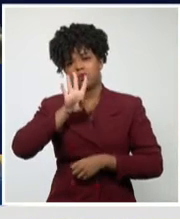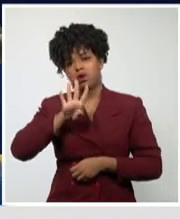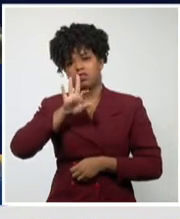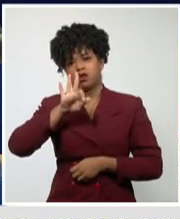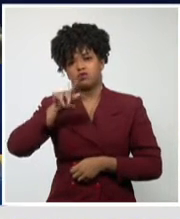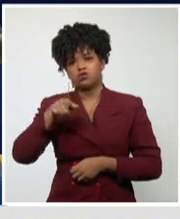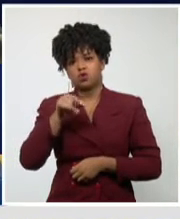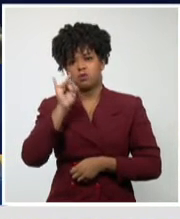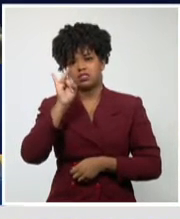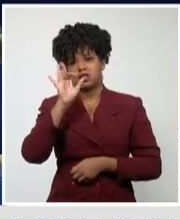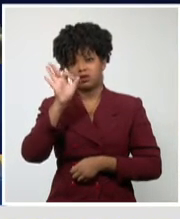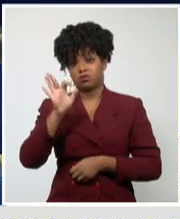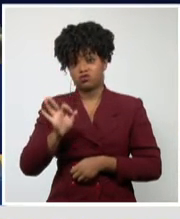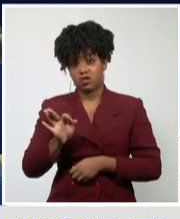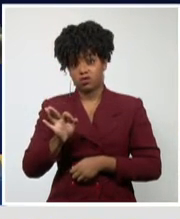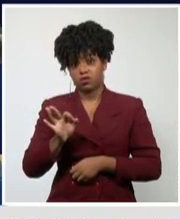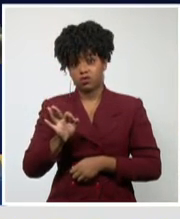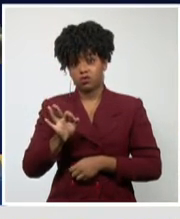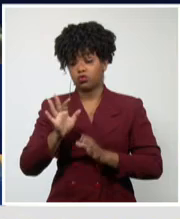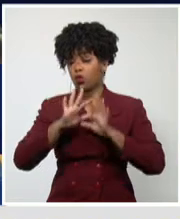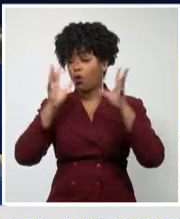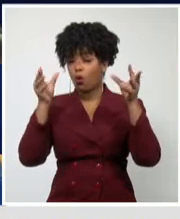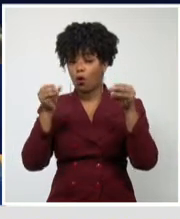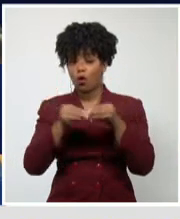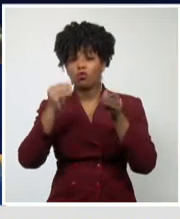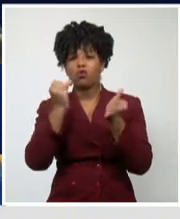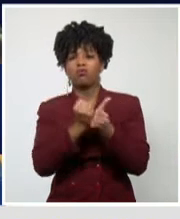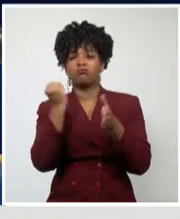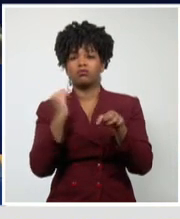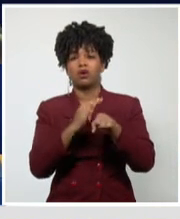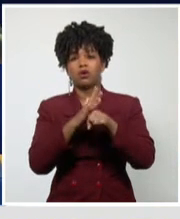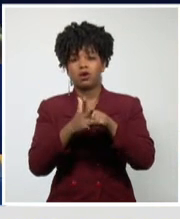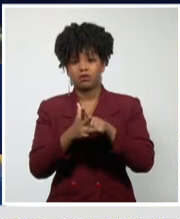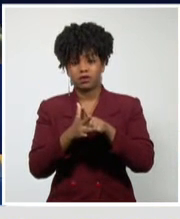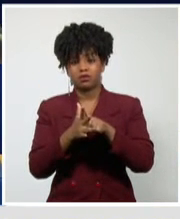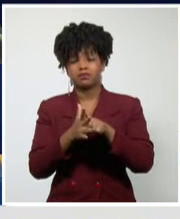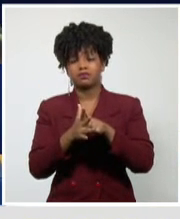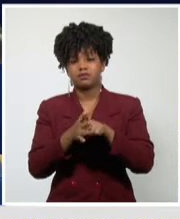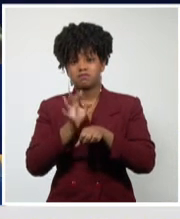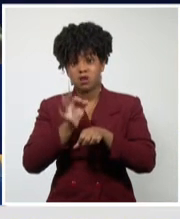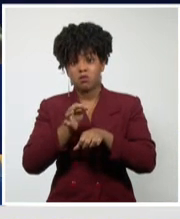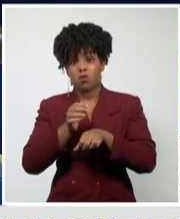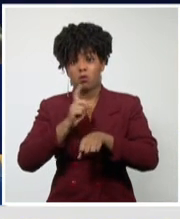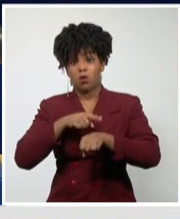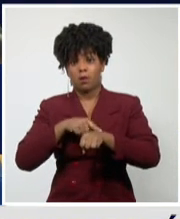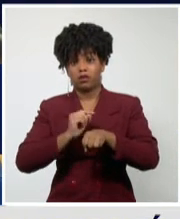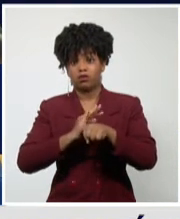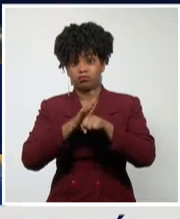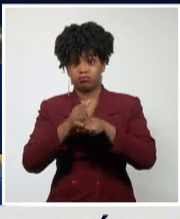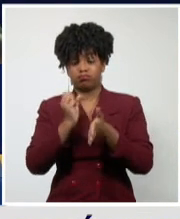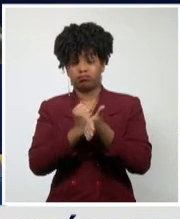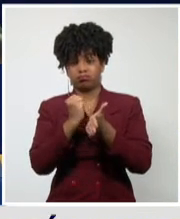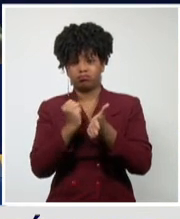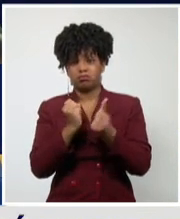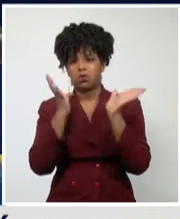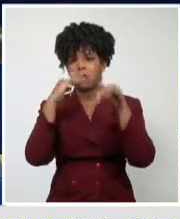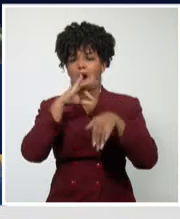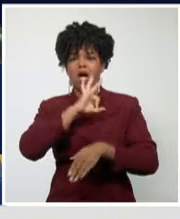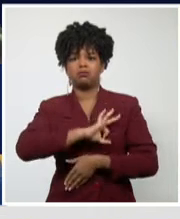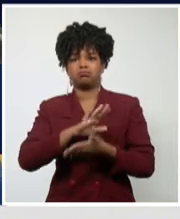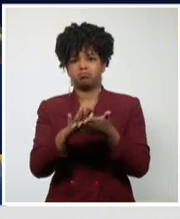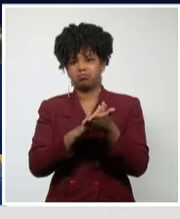48,7% de todos los casos que se han confirmado en Cuba, en el momento de la confirmación no tenían ningún síntoma de la enfermedad.